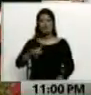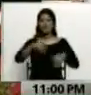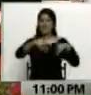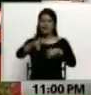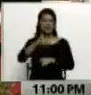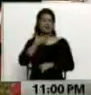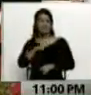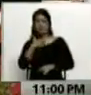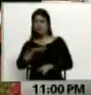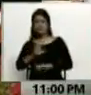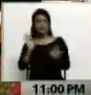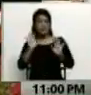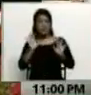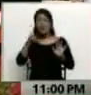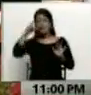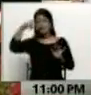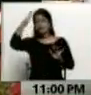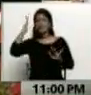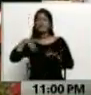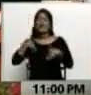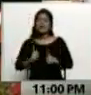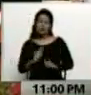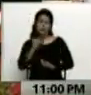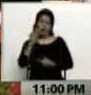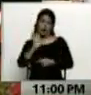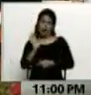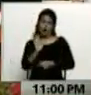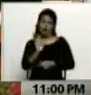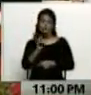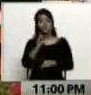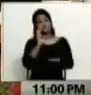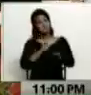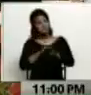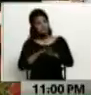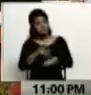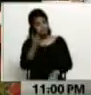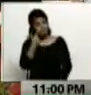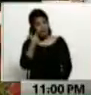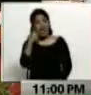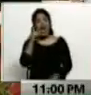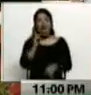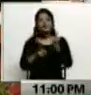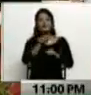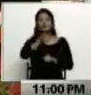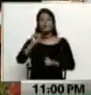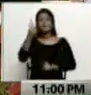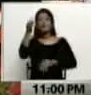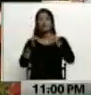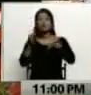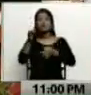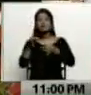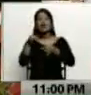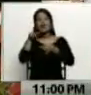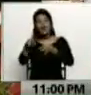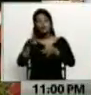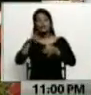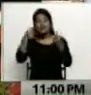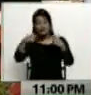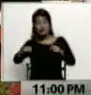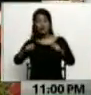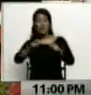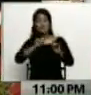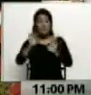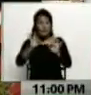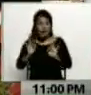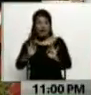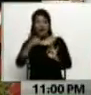mayoría no quiere marcha caminata ni nada que pueda agotar anido de Paloma ojo con con esto hay gente primera justicia que prepara